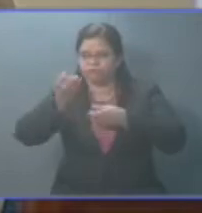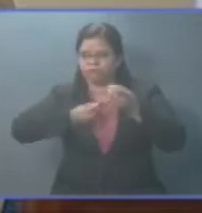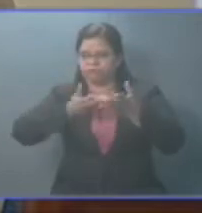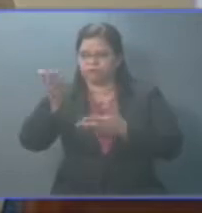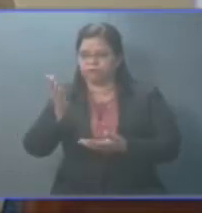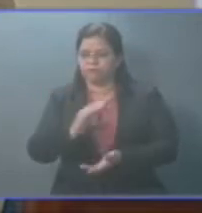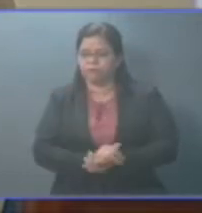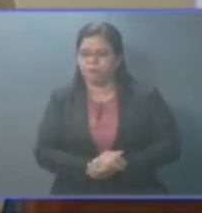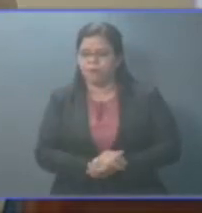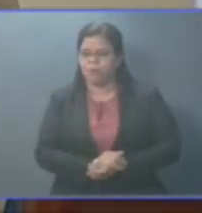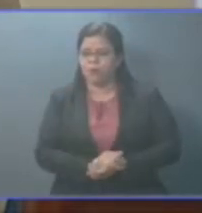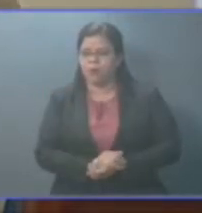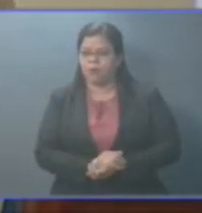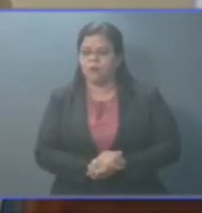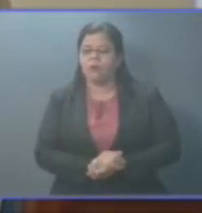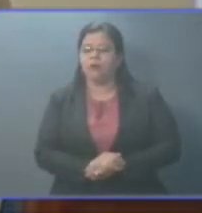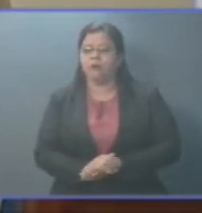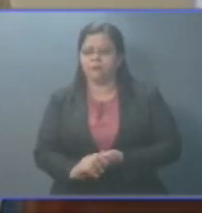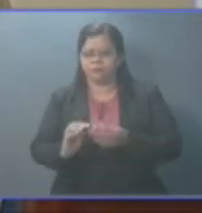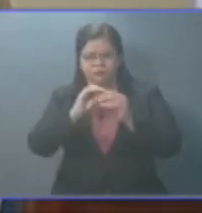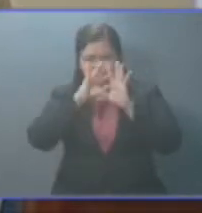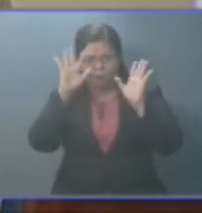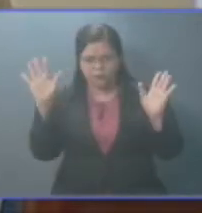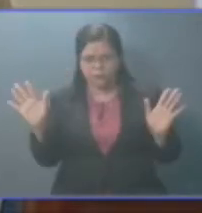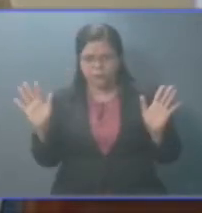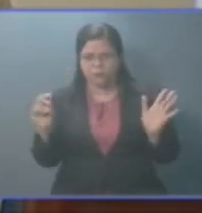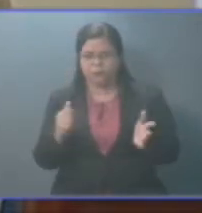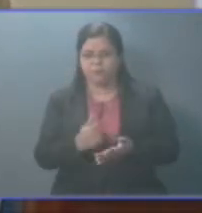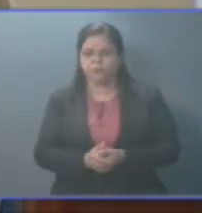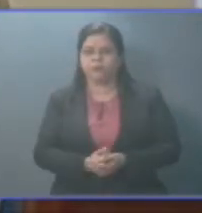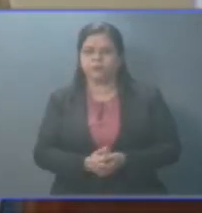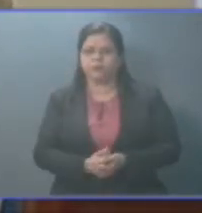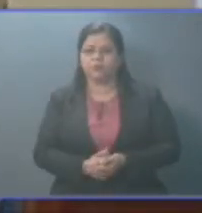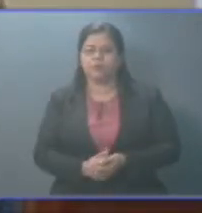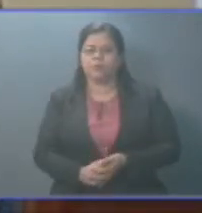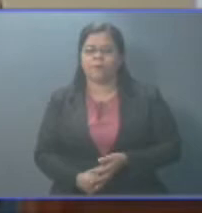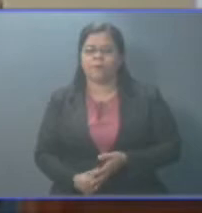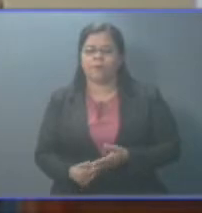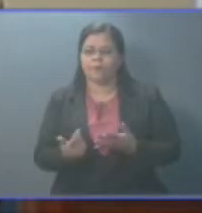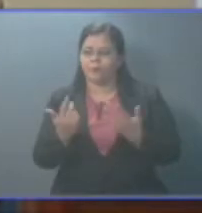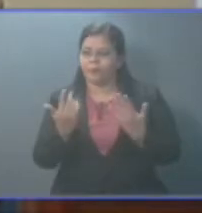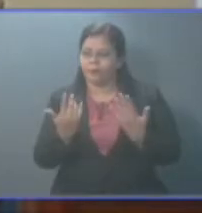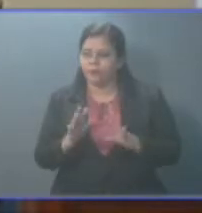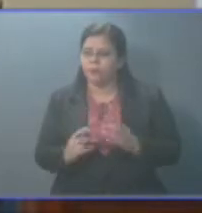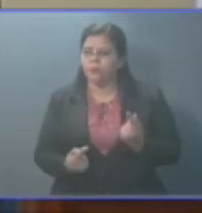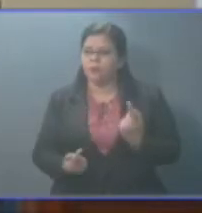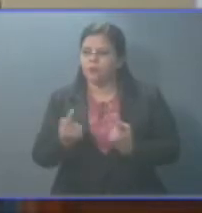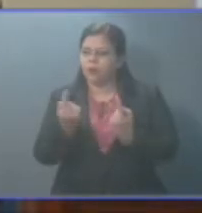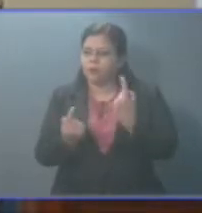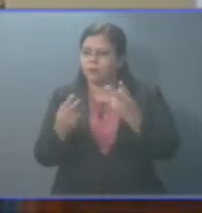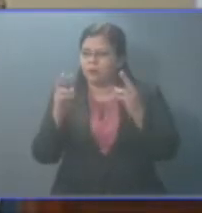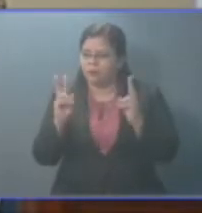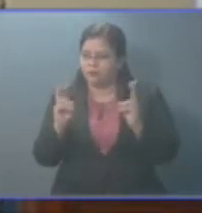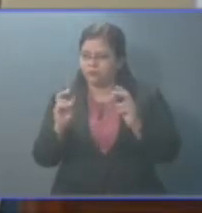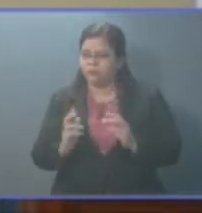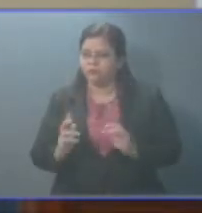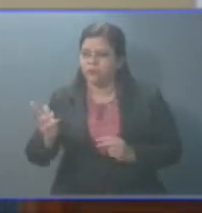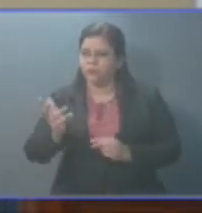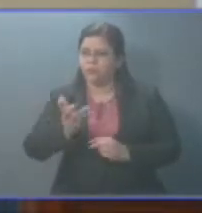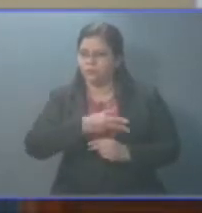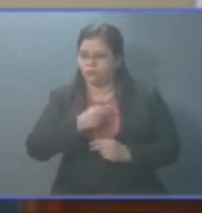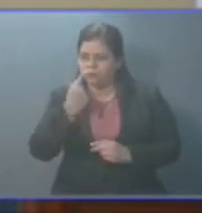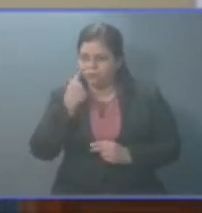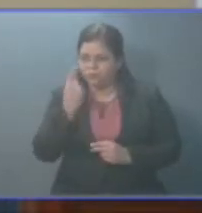expresaron con mucha claridad cuál es el tema aquí que estamos viendo. Yo solo